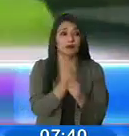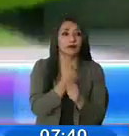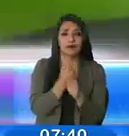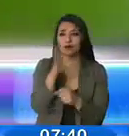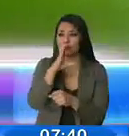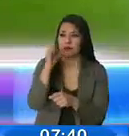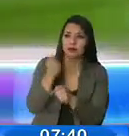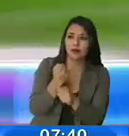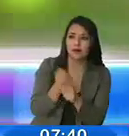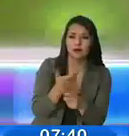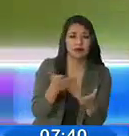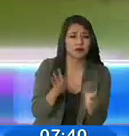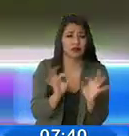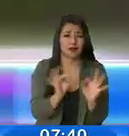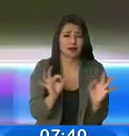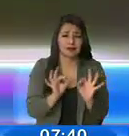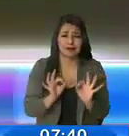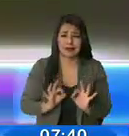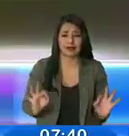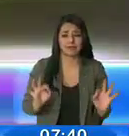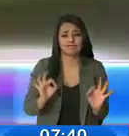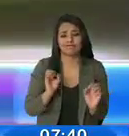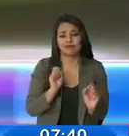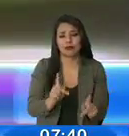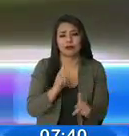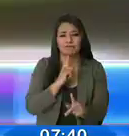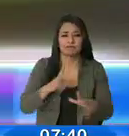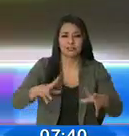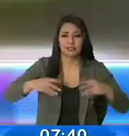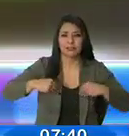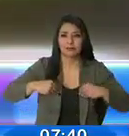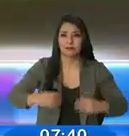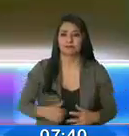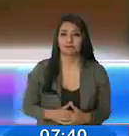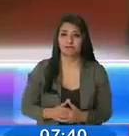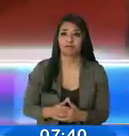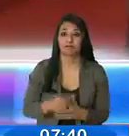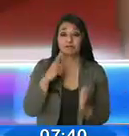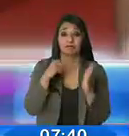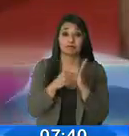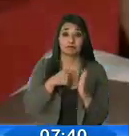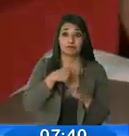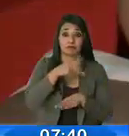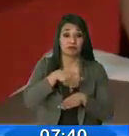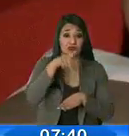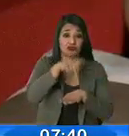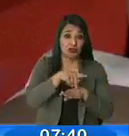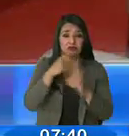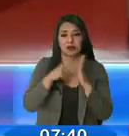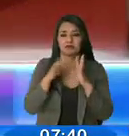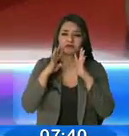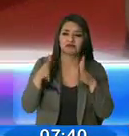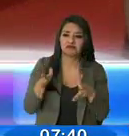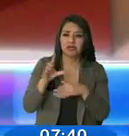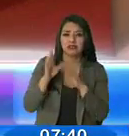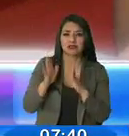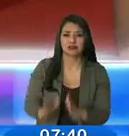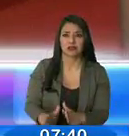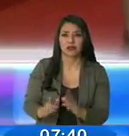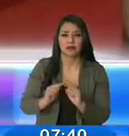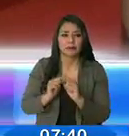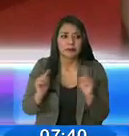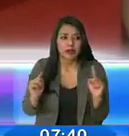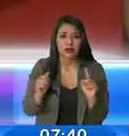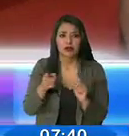luego de que muchas puertas le fueron cerradas. Es muy difícil de que tú seas una profesional, profesora, licenciada, y que tú,